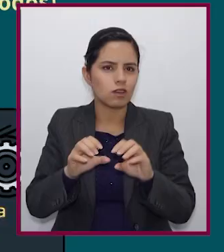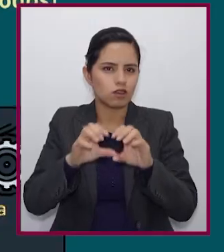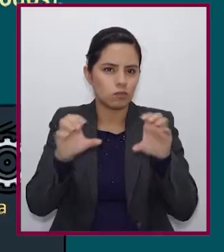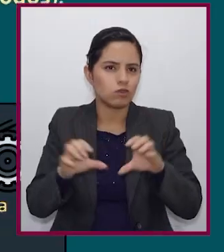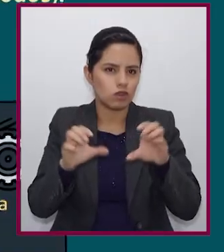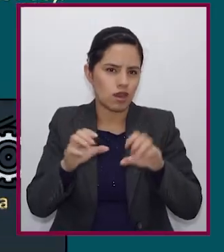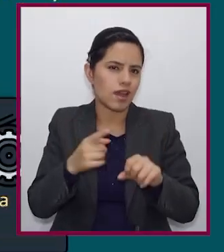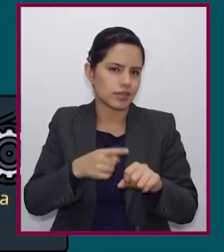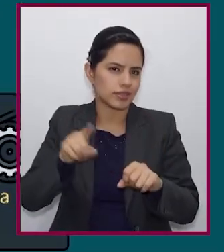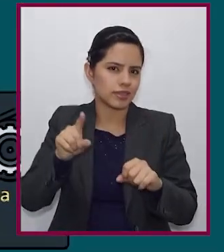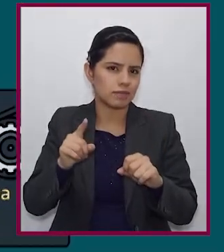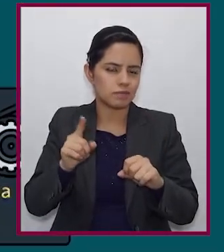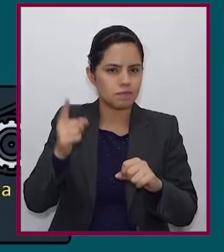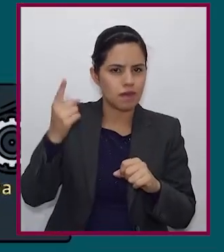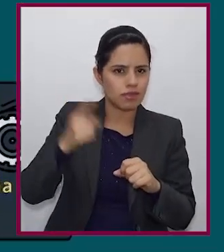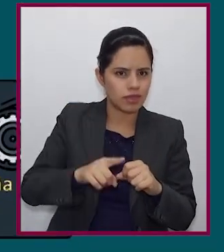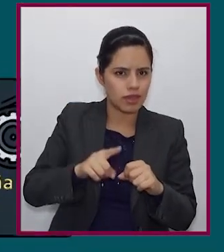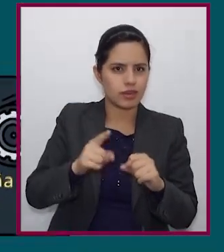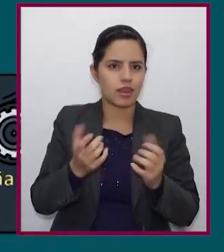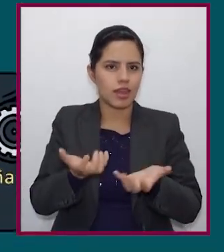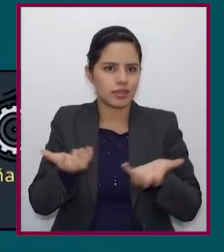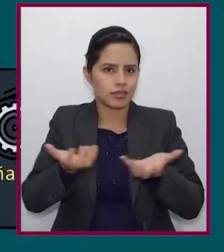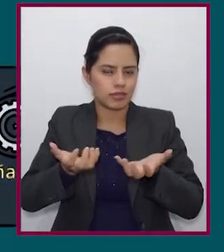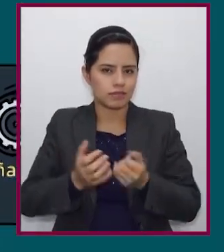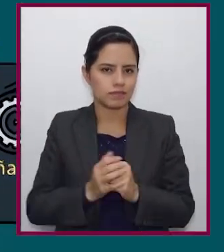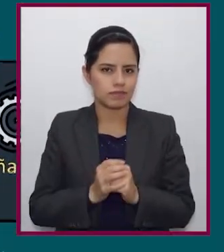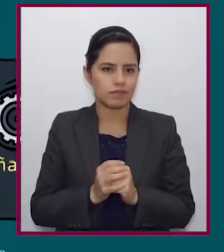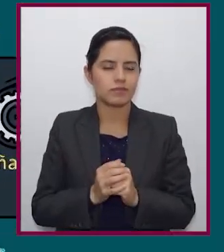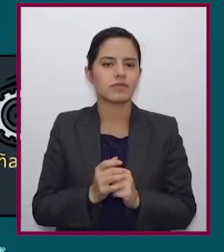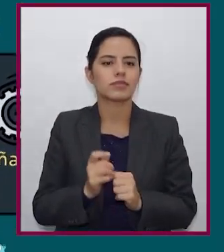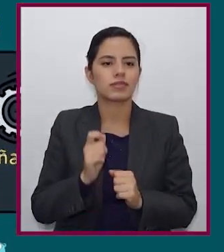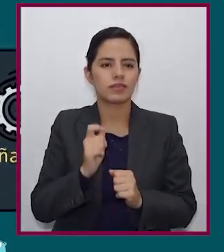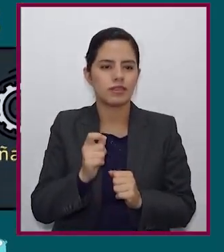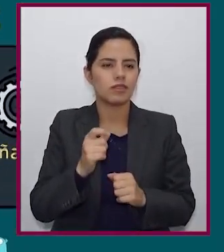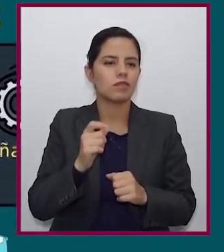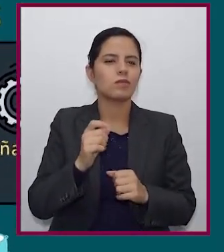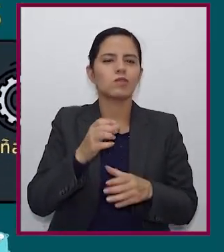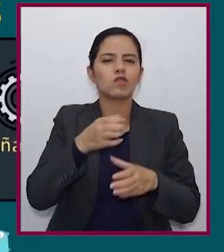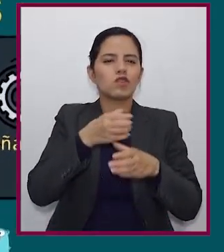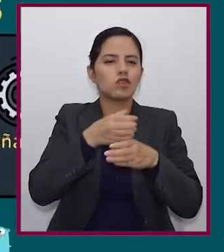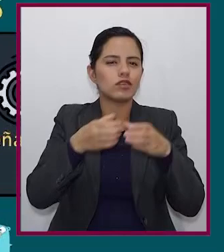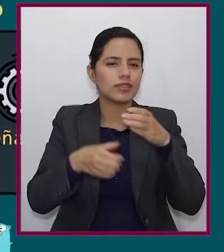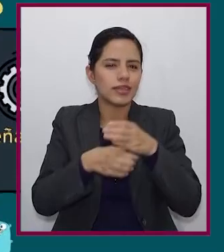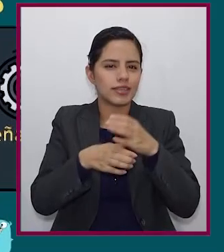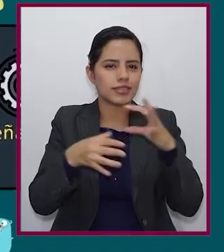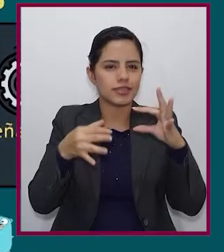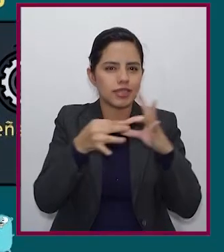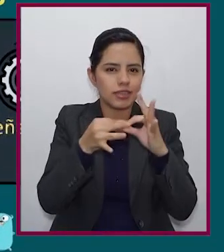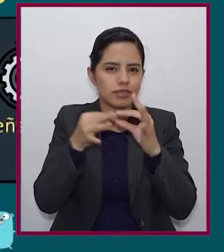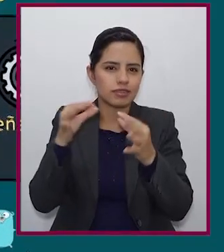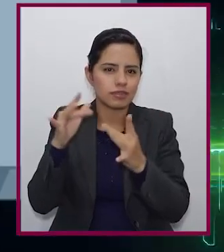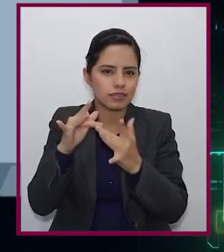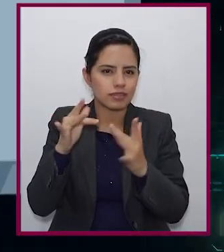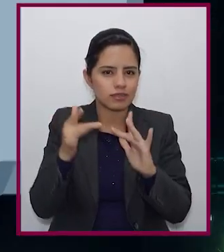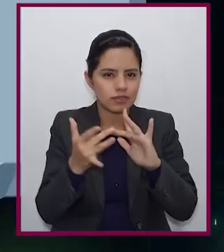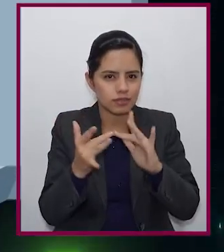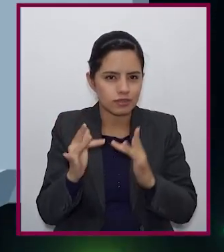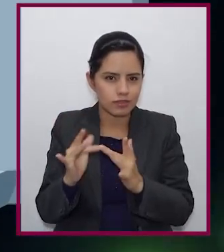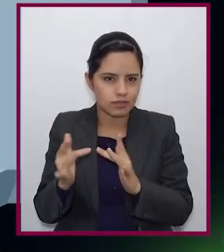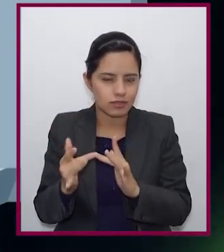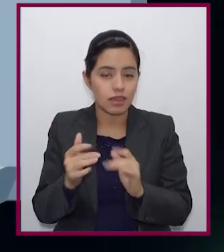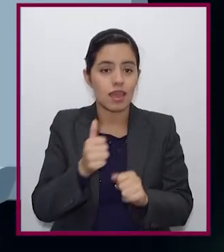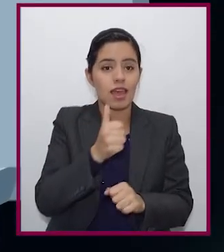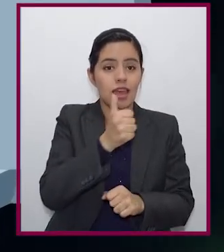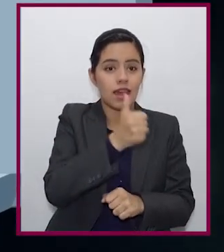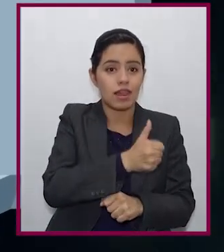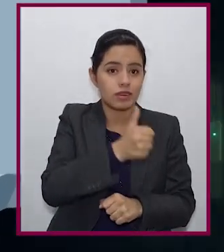de programación orientados a objetos se desarrollan como un conjunto de objetos que están interrelacionados y cada